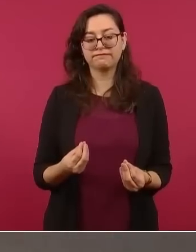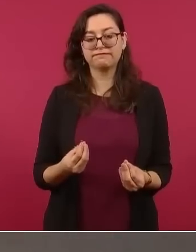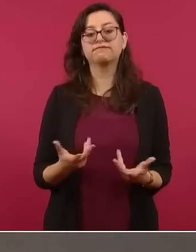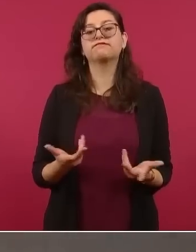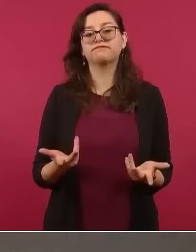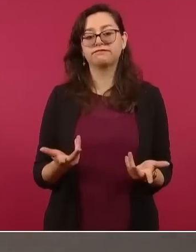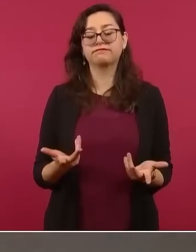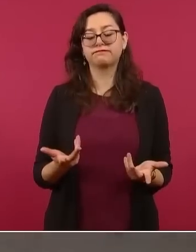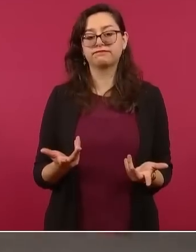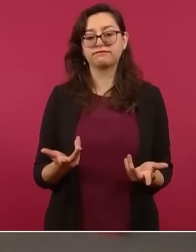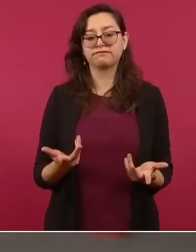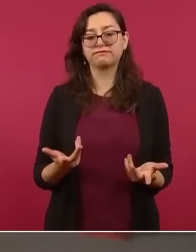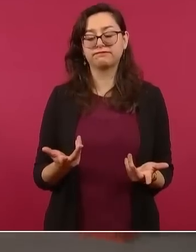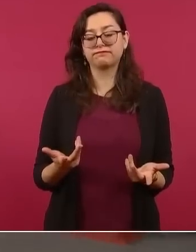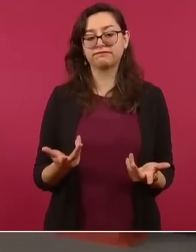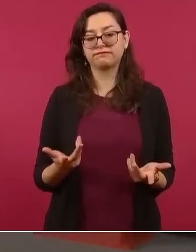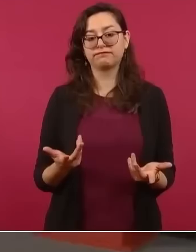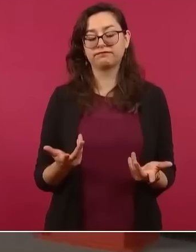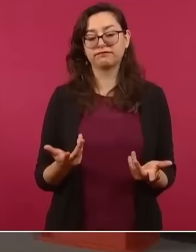pues también